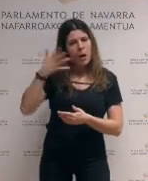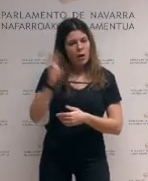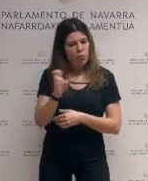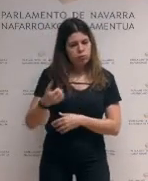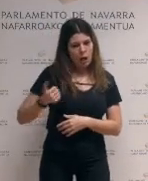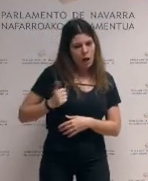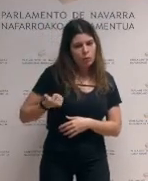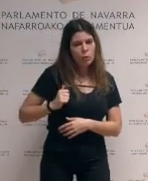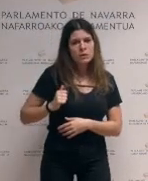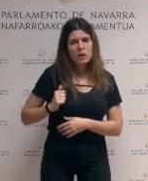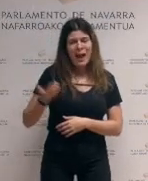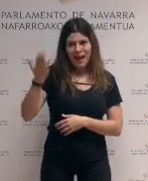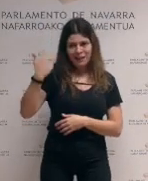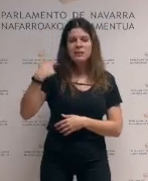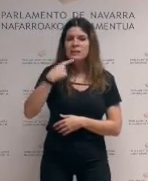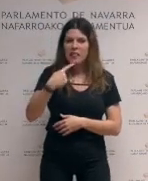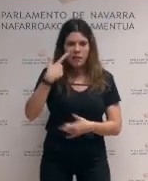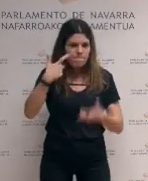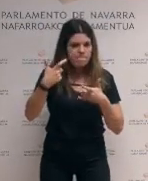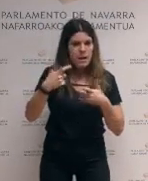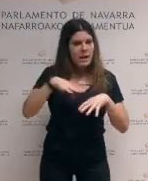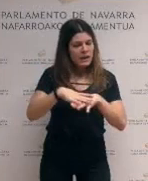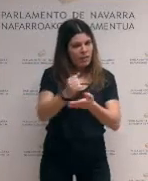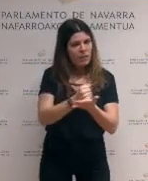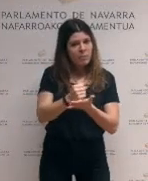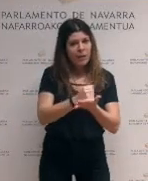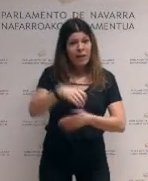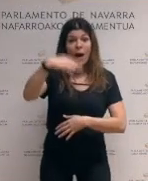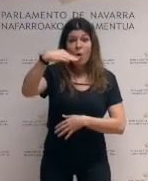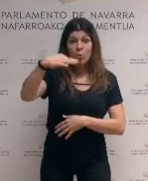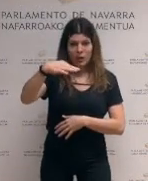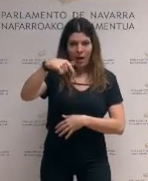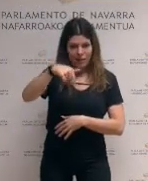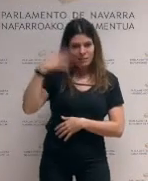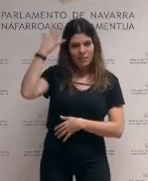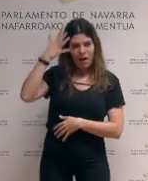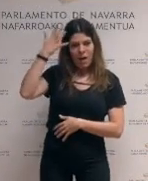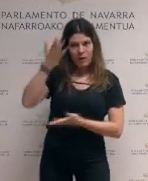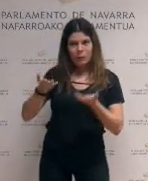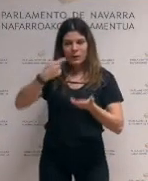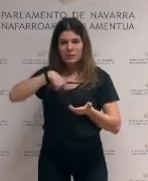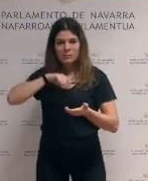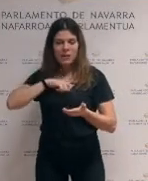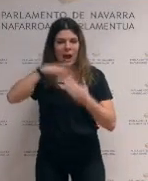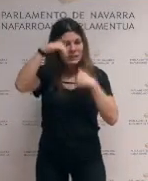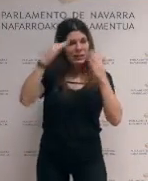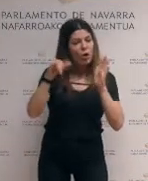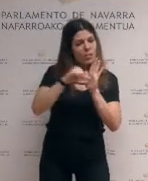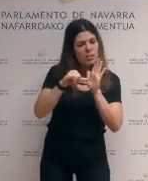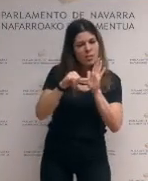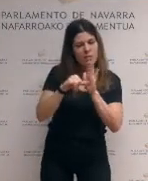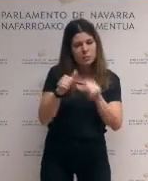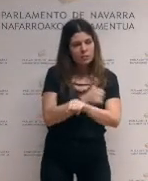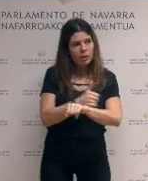se subrayaba esto, esa red de farmacias única que tenemos en España, con esa atención de proximidad a la ciudadanía,